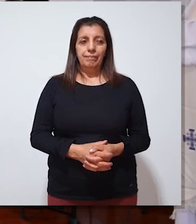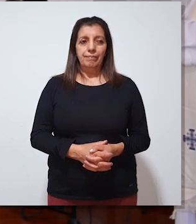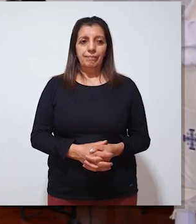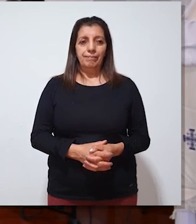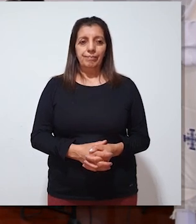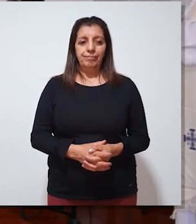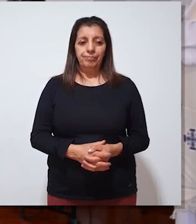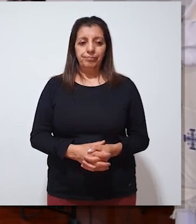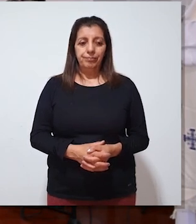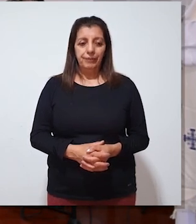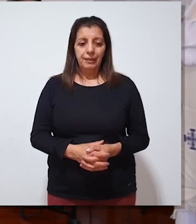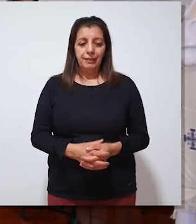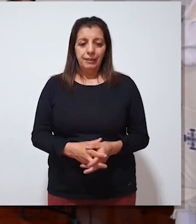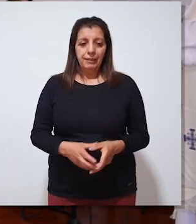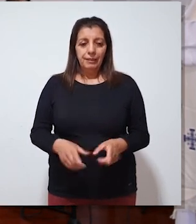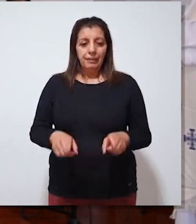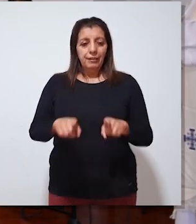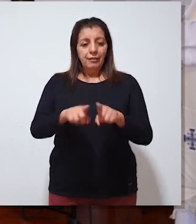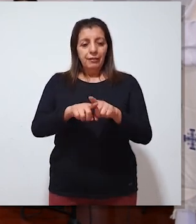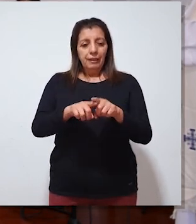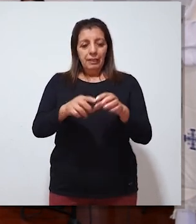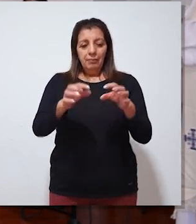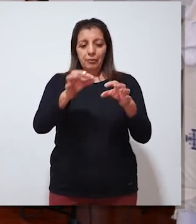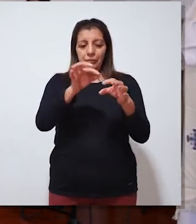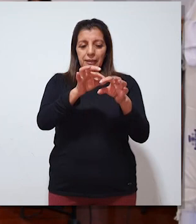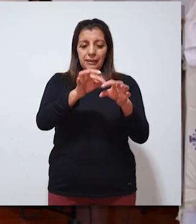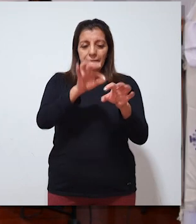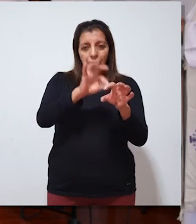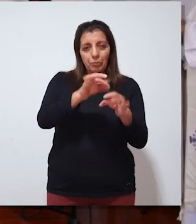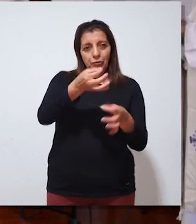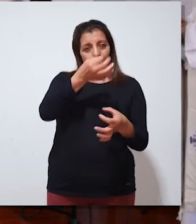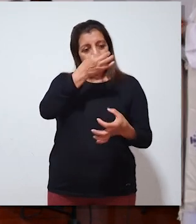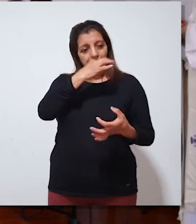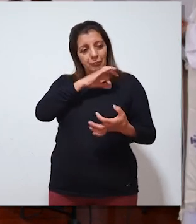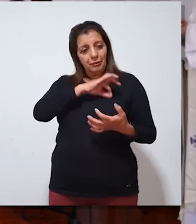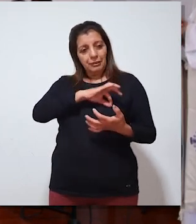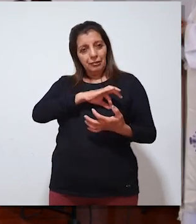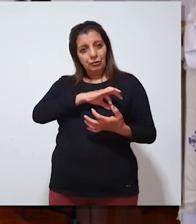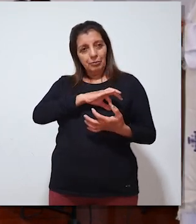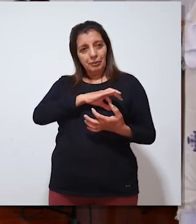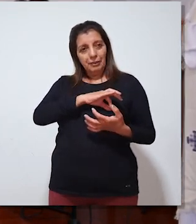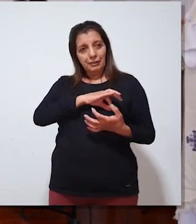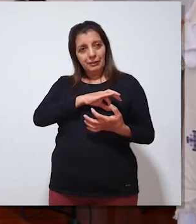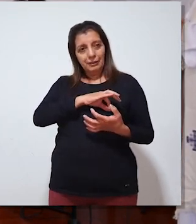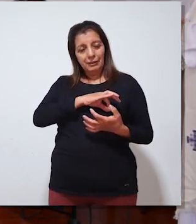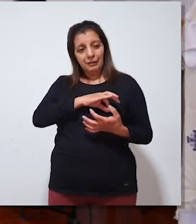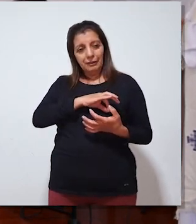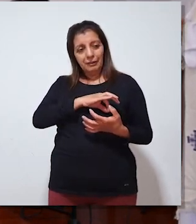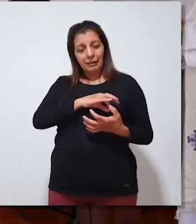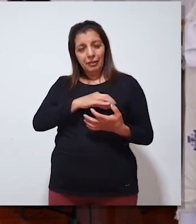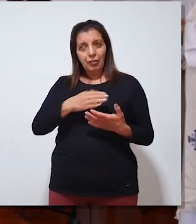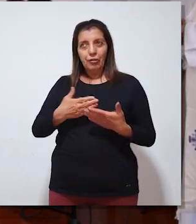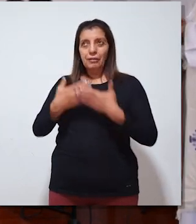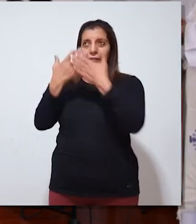Hermanos, ofrezcamos la comunión de hoy, sacramental o espiritual, por los enfermos en esta